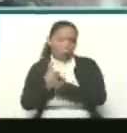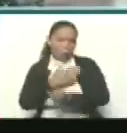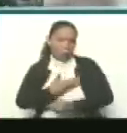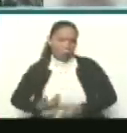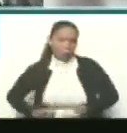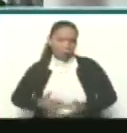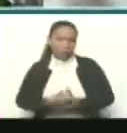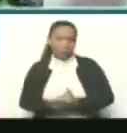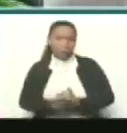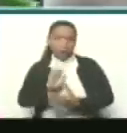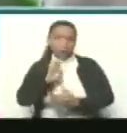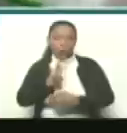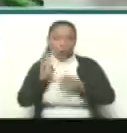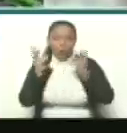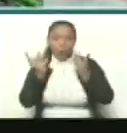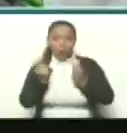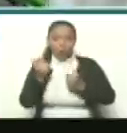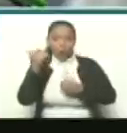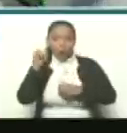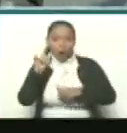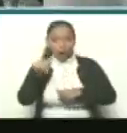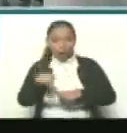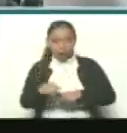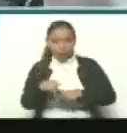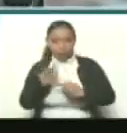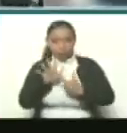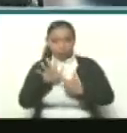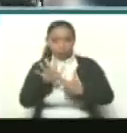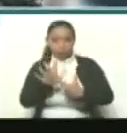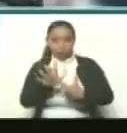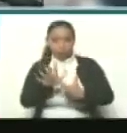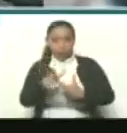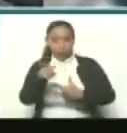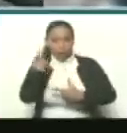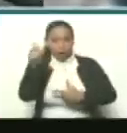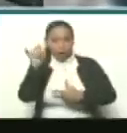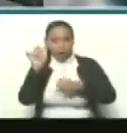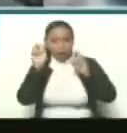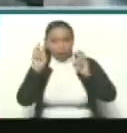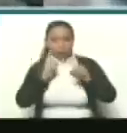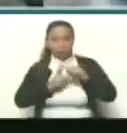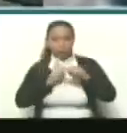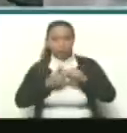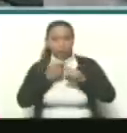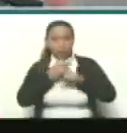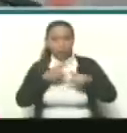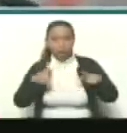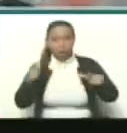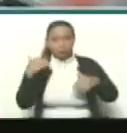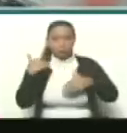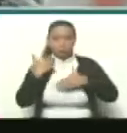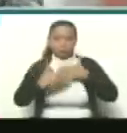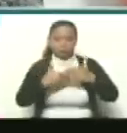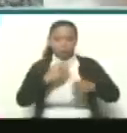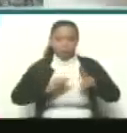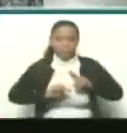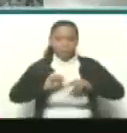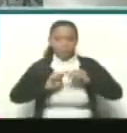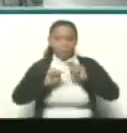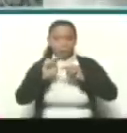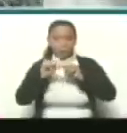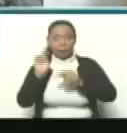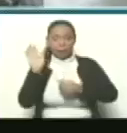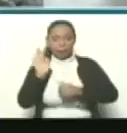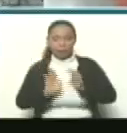además tres cifras que vienen a remate con esto que usted habla de la prosperidad que se ha venido construyendo, que se ha